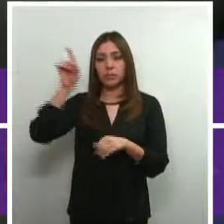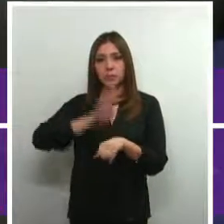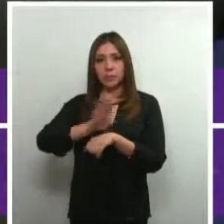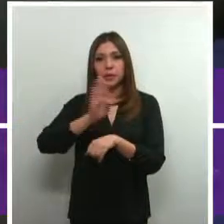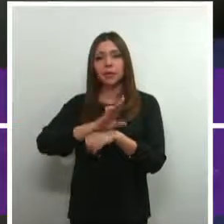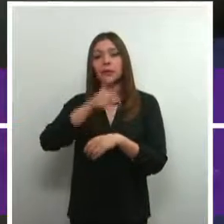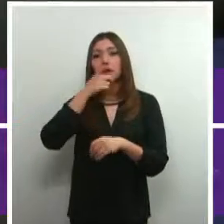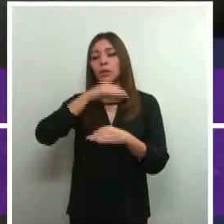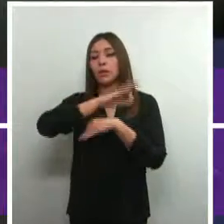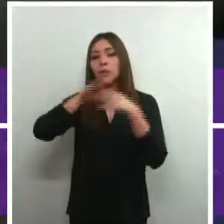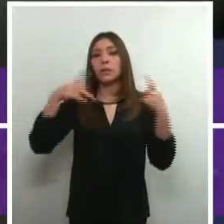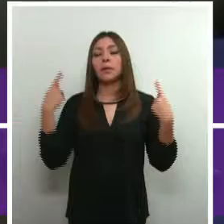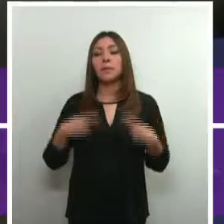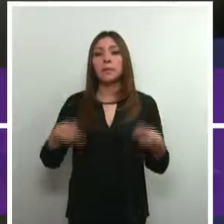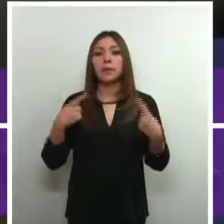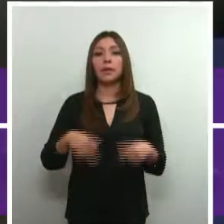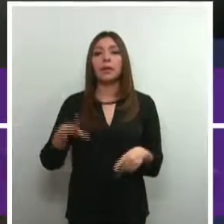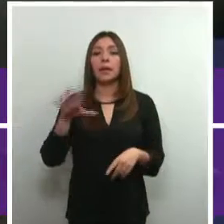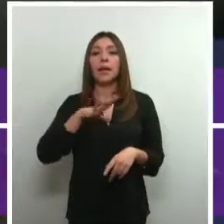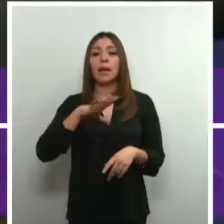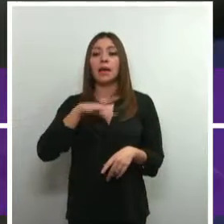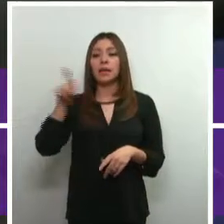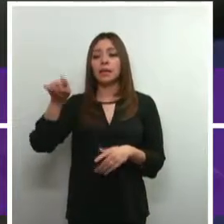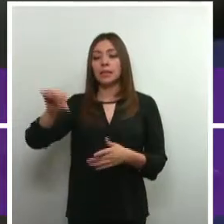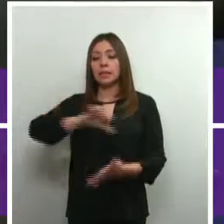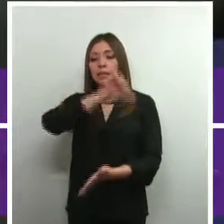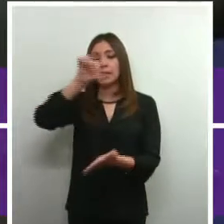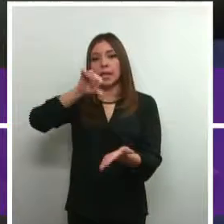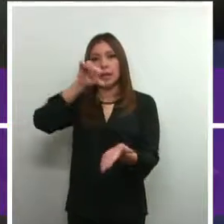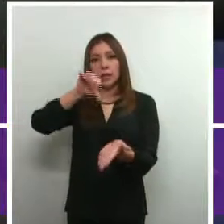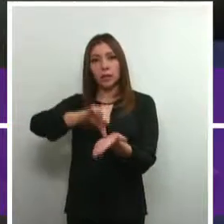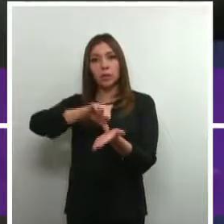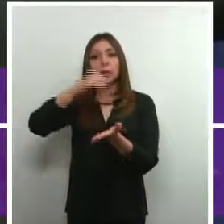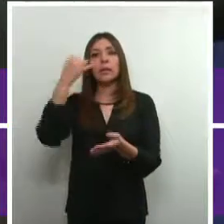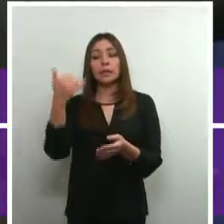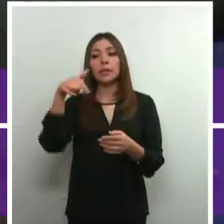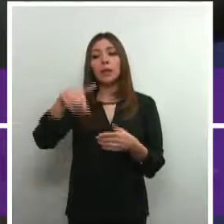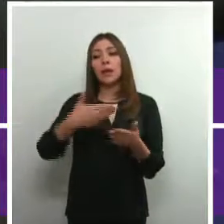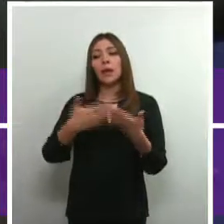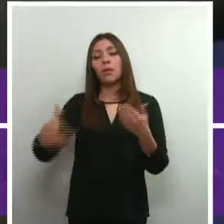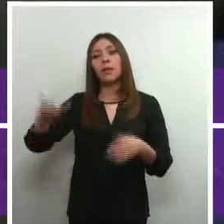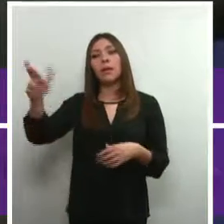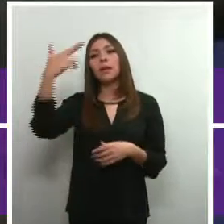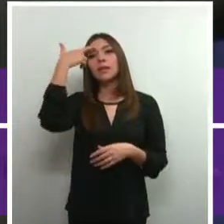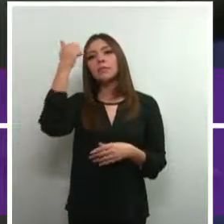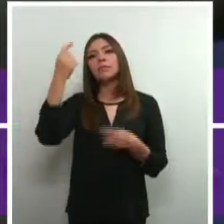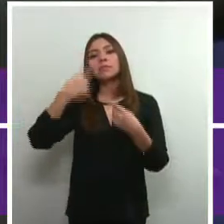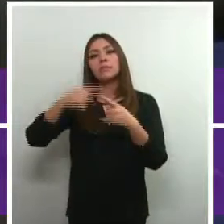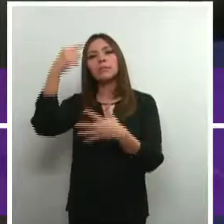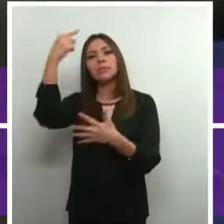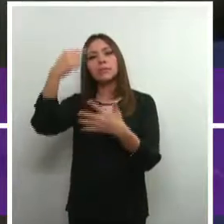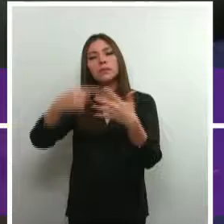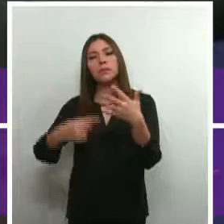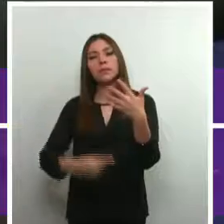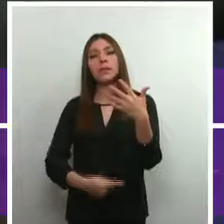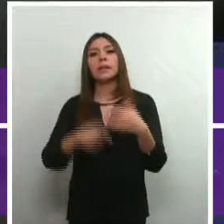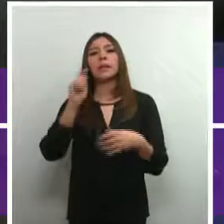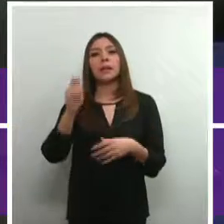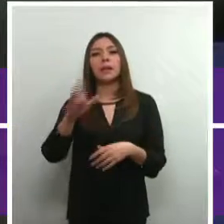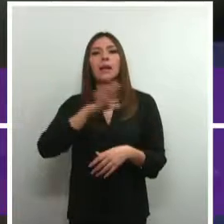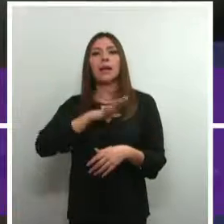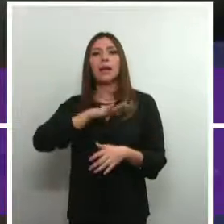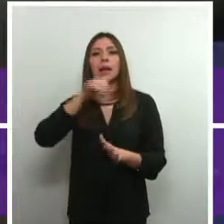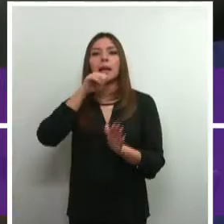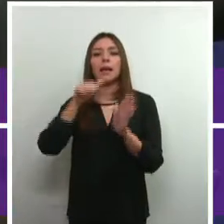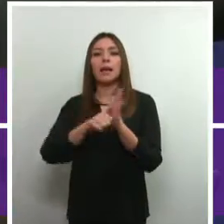humanos constituyen el centro, y de aquí una de las razones por las cuales estas disposiciones están en Carta